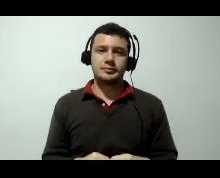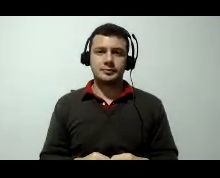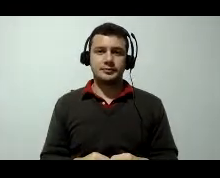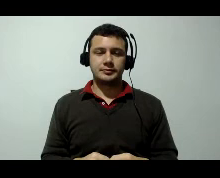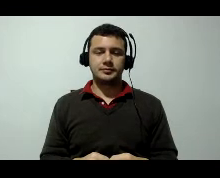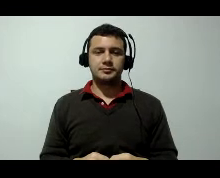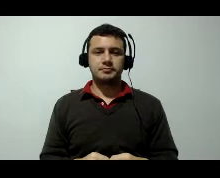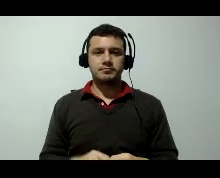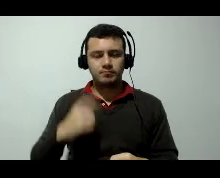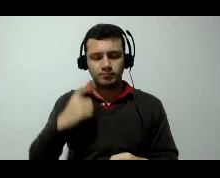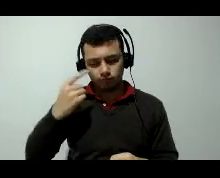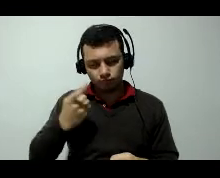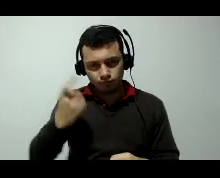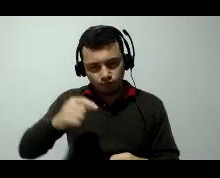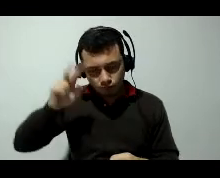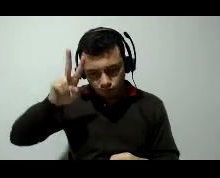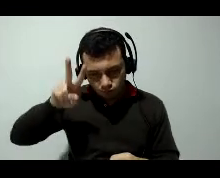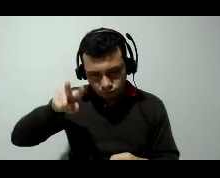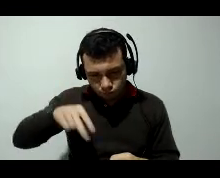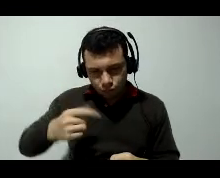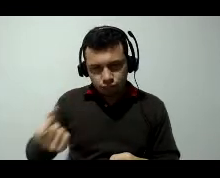Sigo por acá leyendo